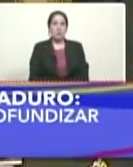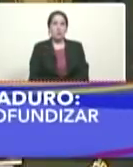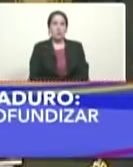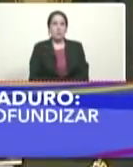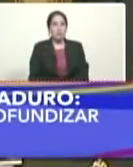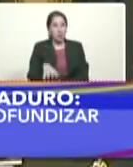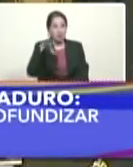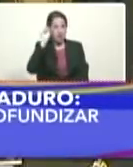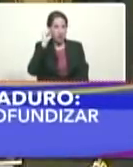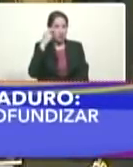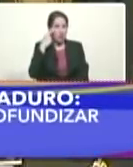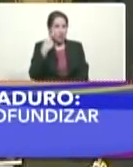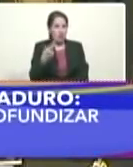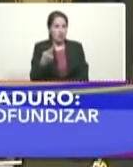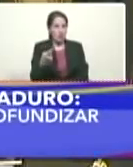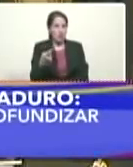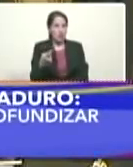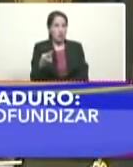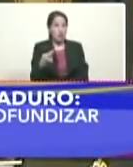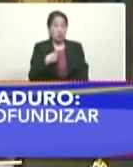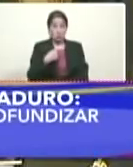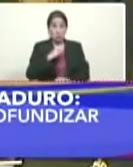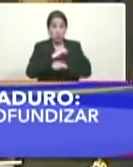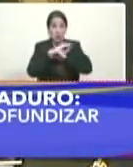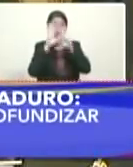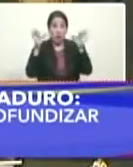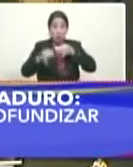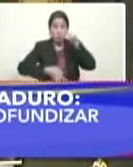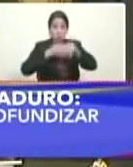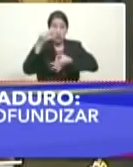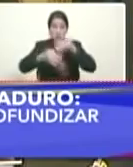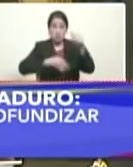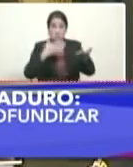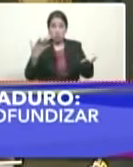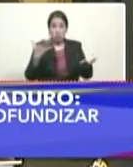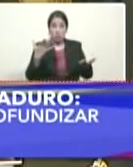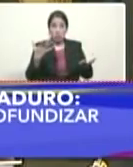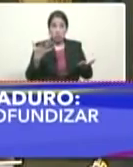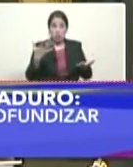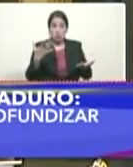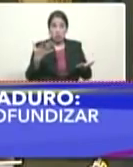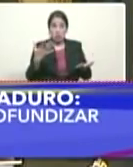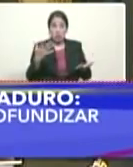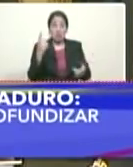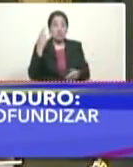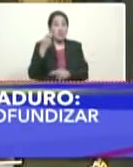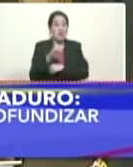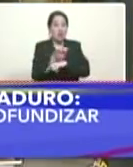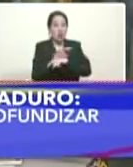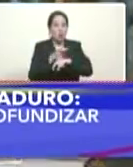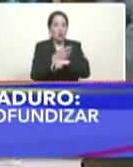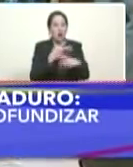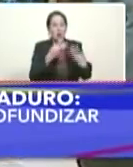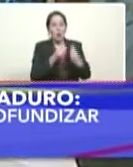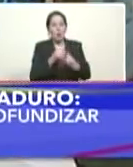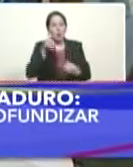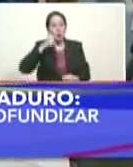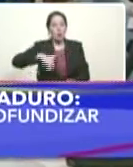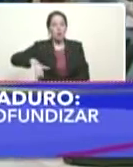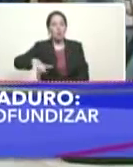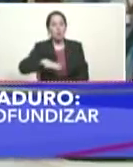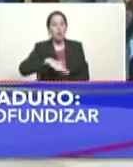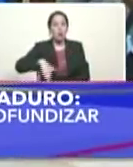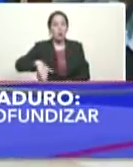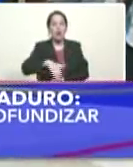hago entender soy claro en la exposición hay que gobernar con el pueblo en las calles más